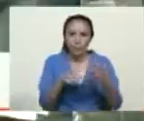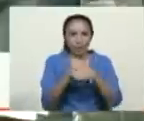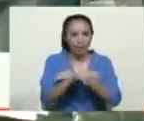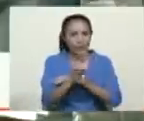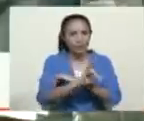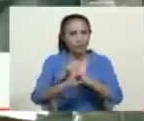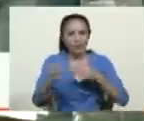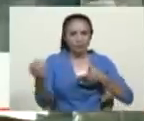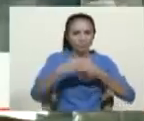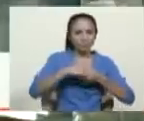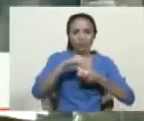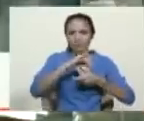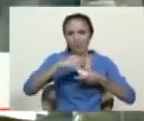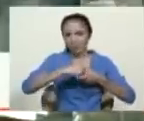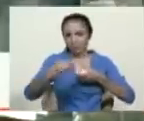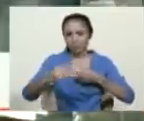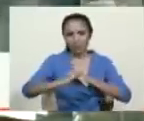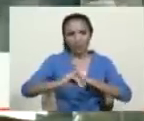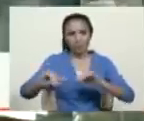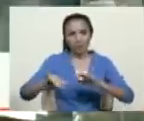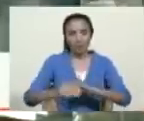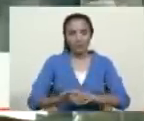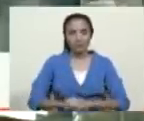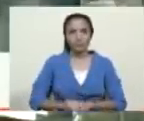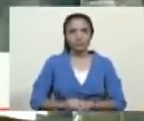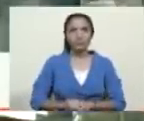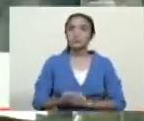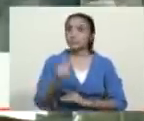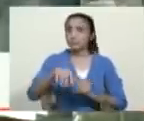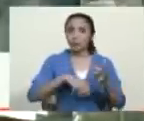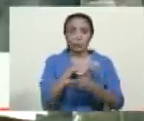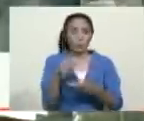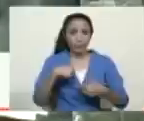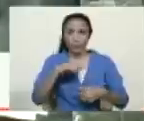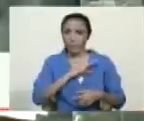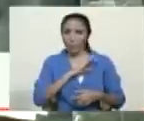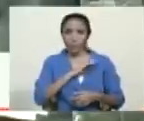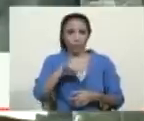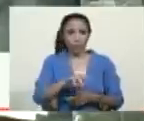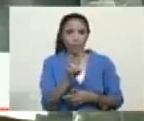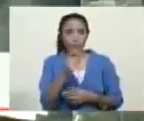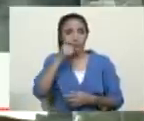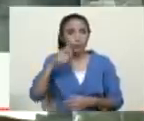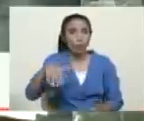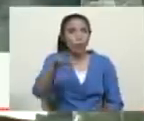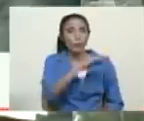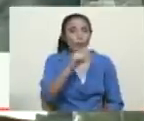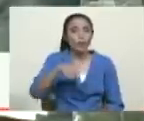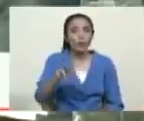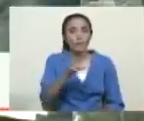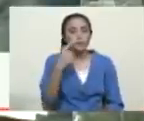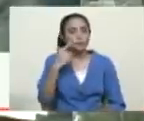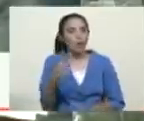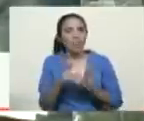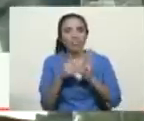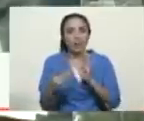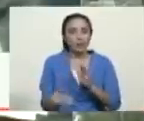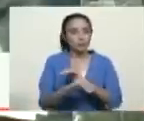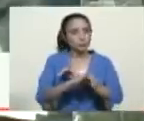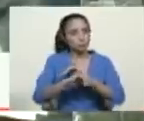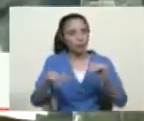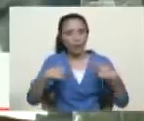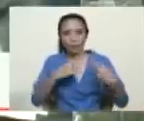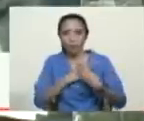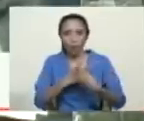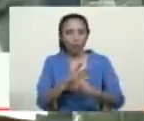Venezuela es una cuestión sobre todo de Venezuela. El pueblo venezolano debe ejercer su